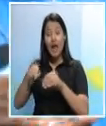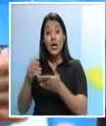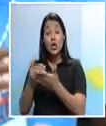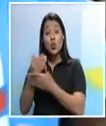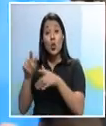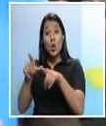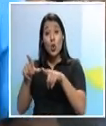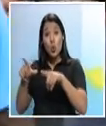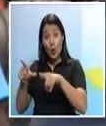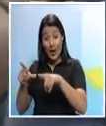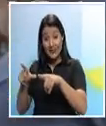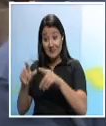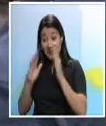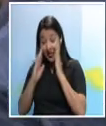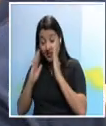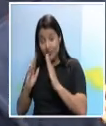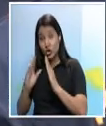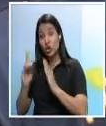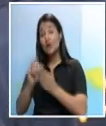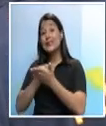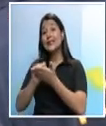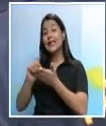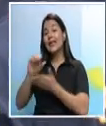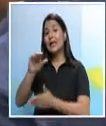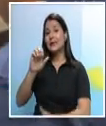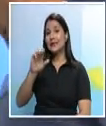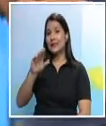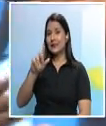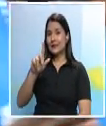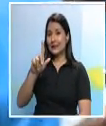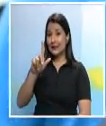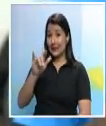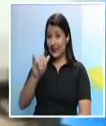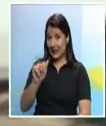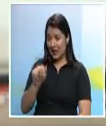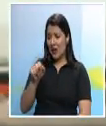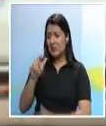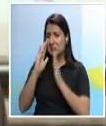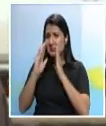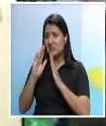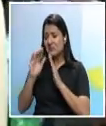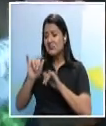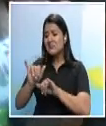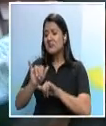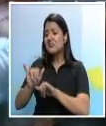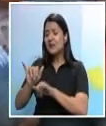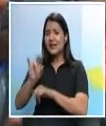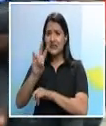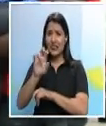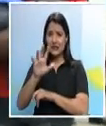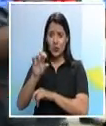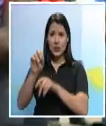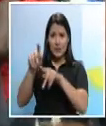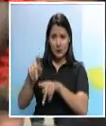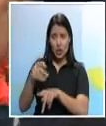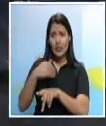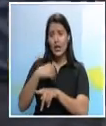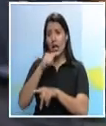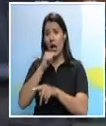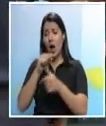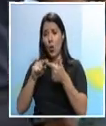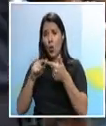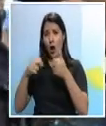ubicado en la Cruz de Guanacaste. El nuevo espacio cuenta con capacidad para 750 personas y posee agua,